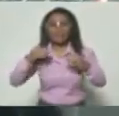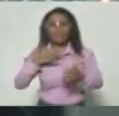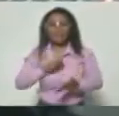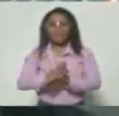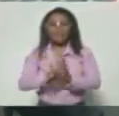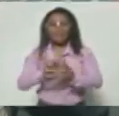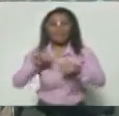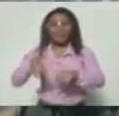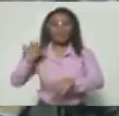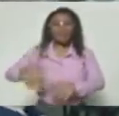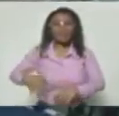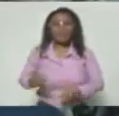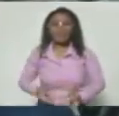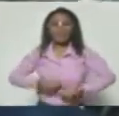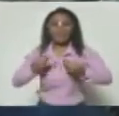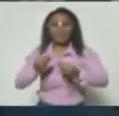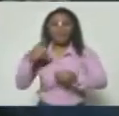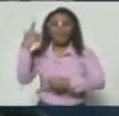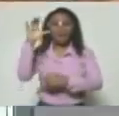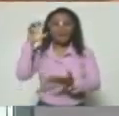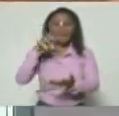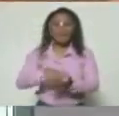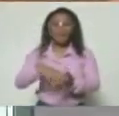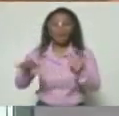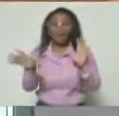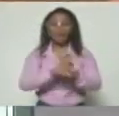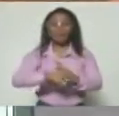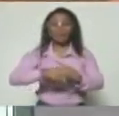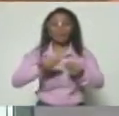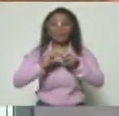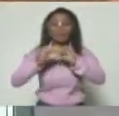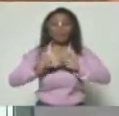derecho garantizado porque hay un Estado constituido,